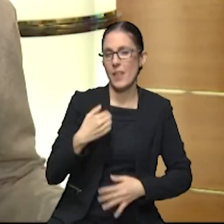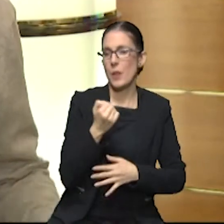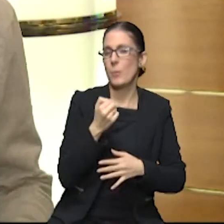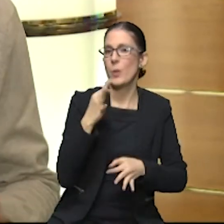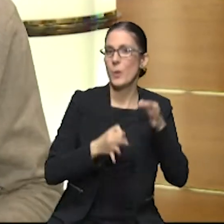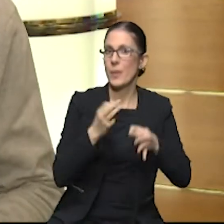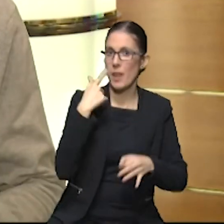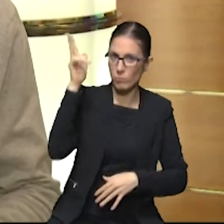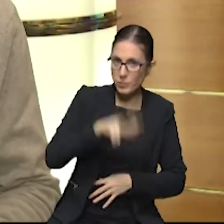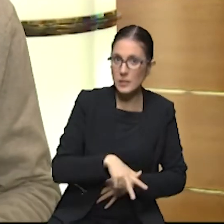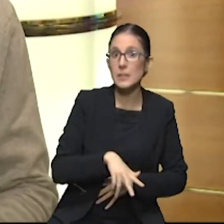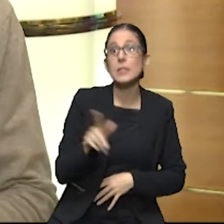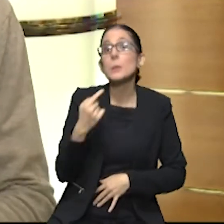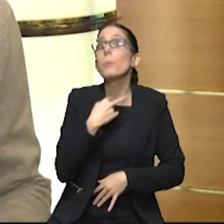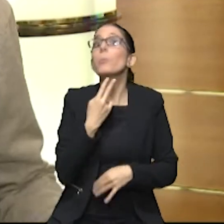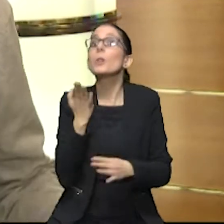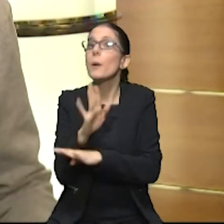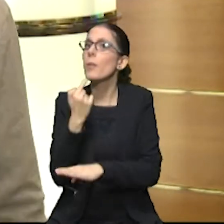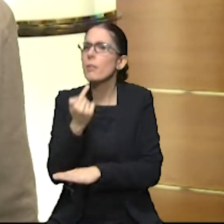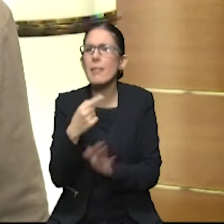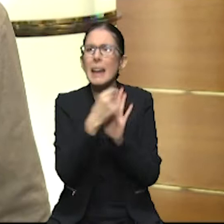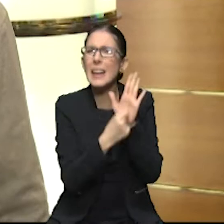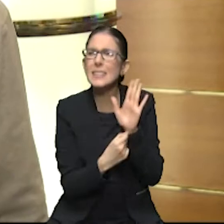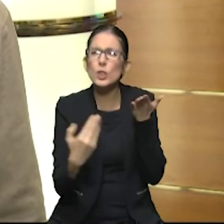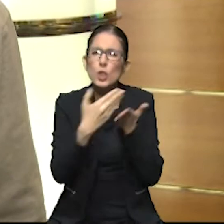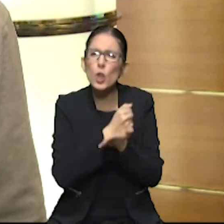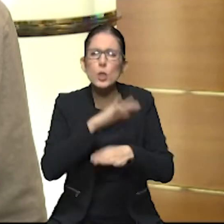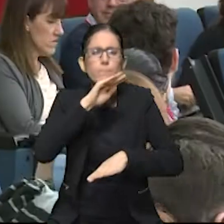la portavoz, que cumple escrupulosamente con todos los requisitos.